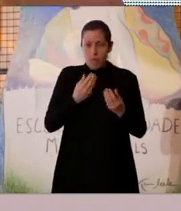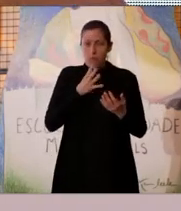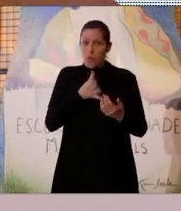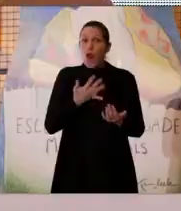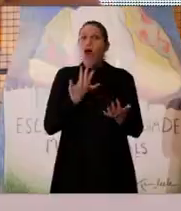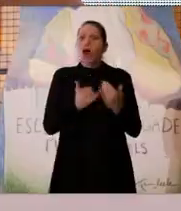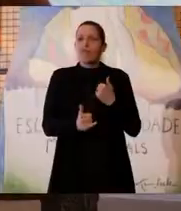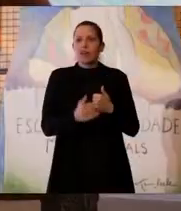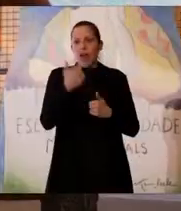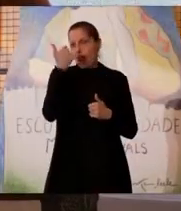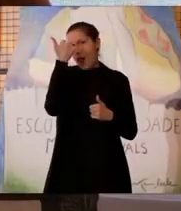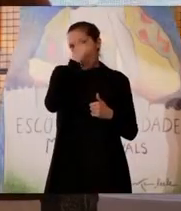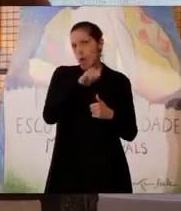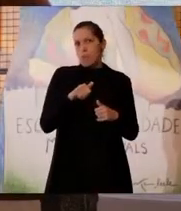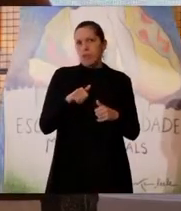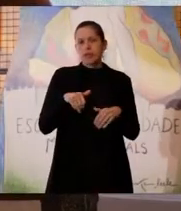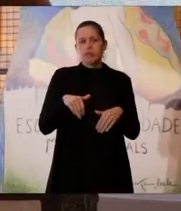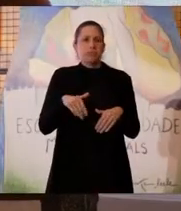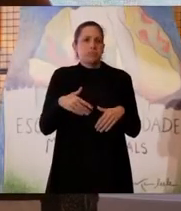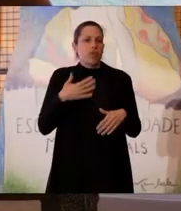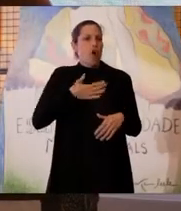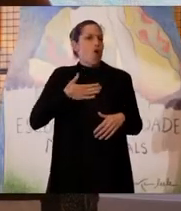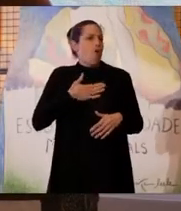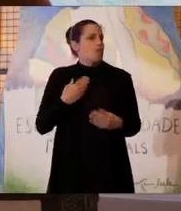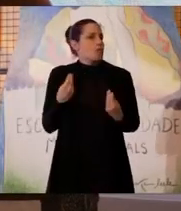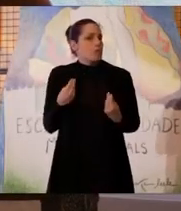son ellos siempre y ya